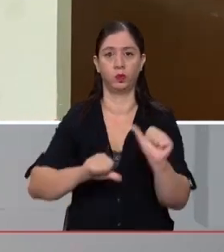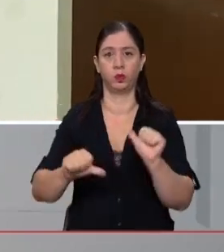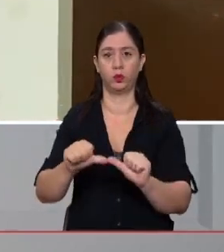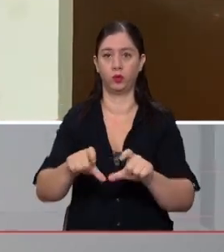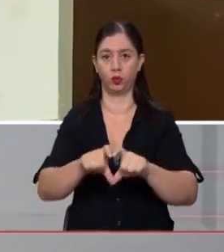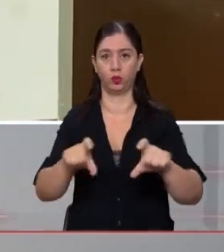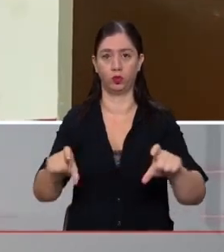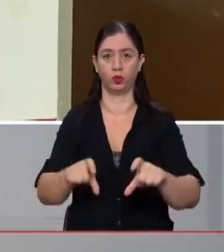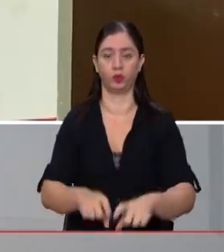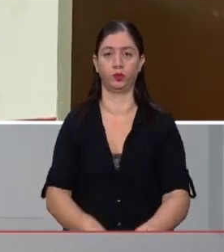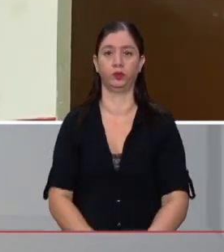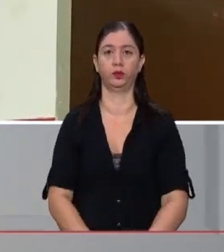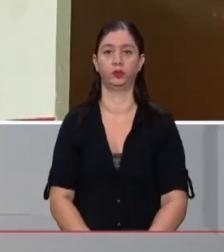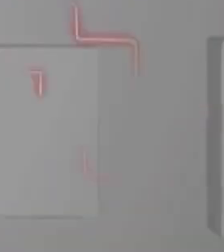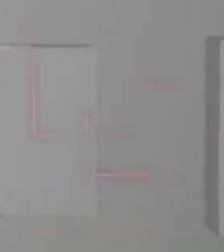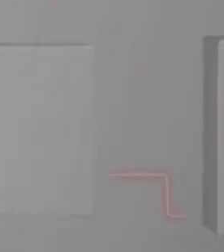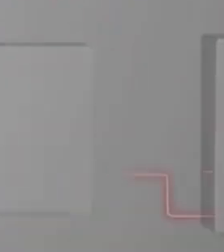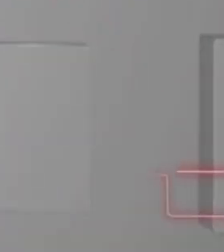ese documento.